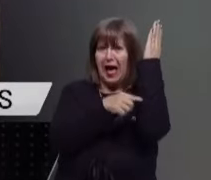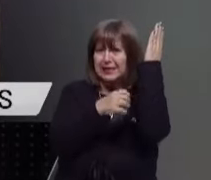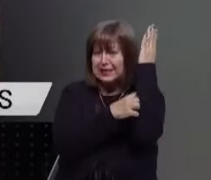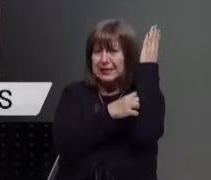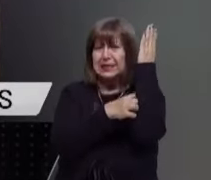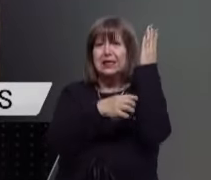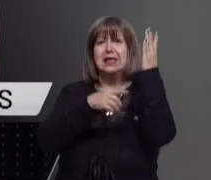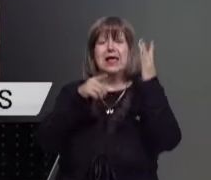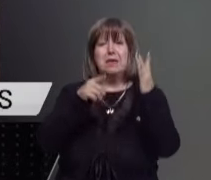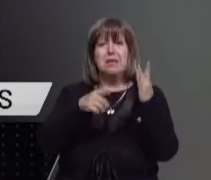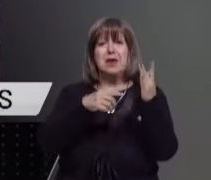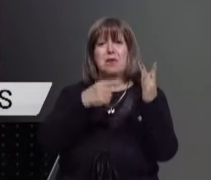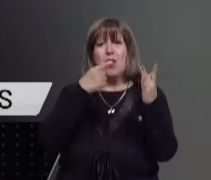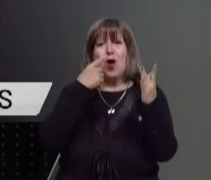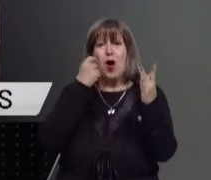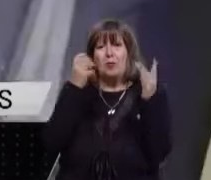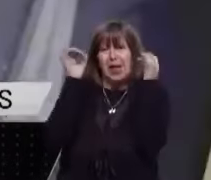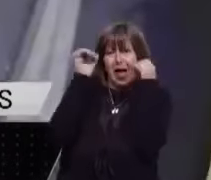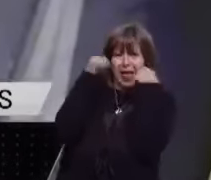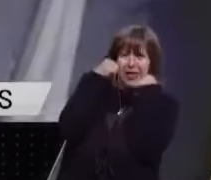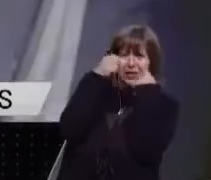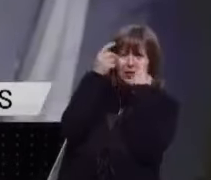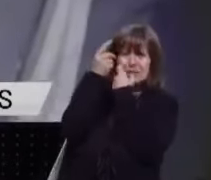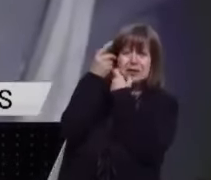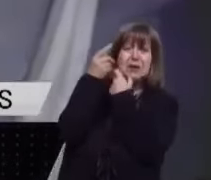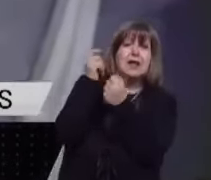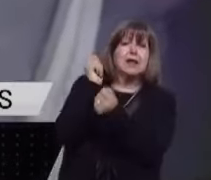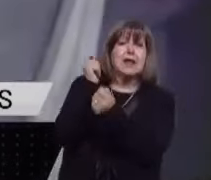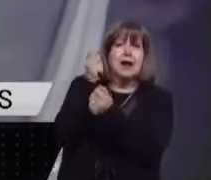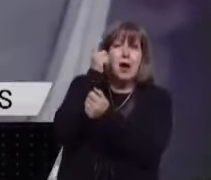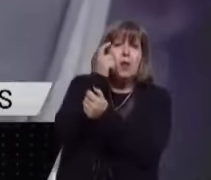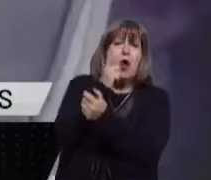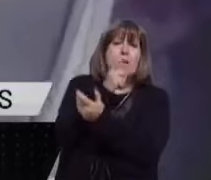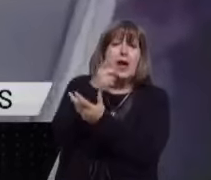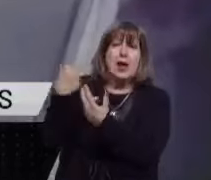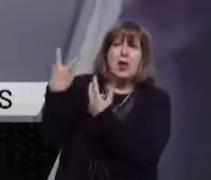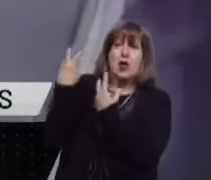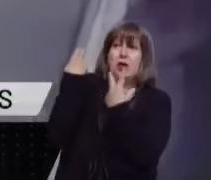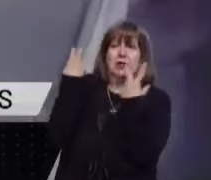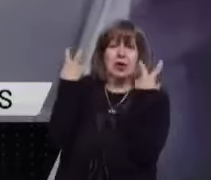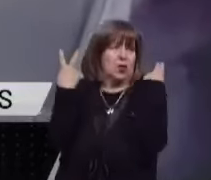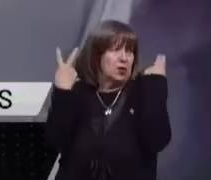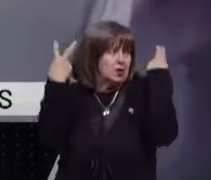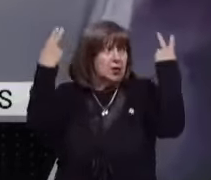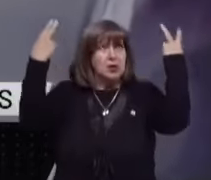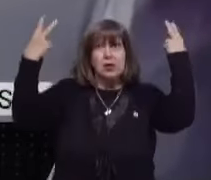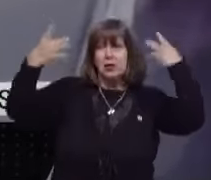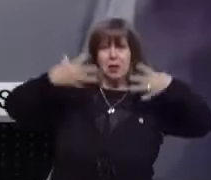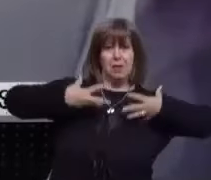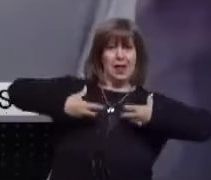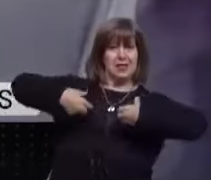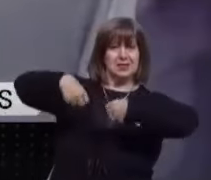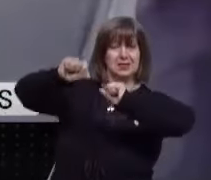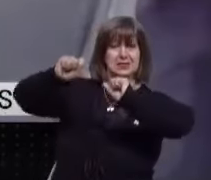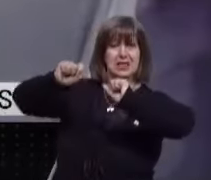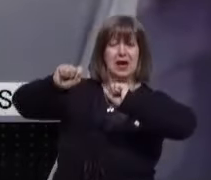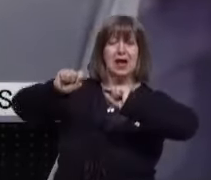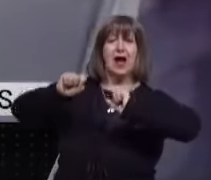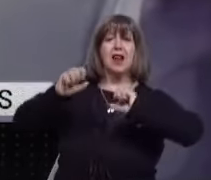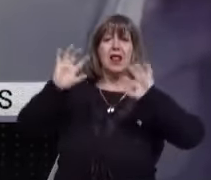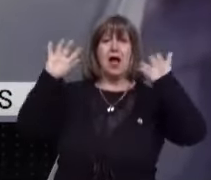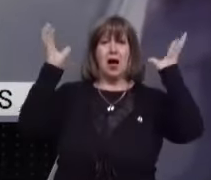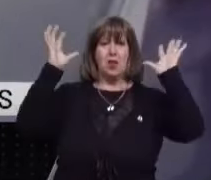Producto del choque, la víctima quedó atrapada en el habitáculo y debió ser rescatada por bomberos voluntarios del departamento Las Heras. El personal del